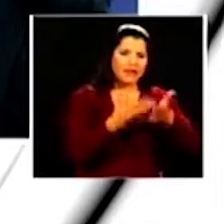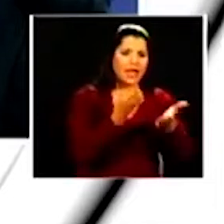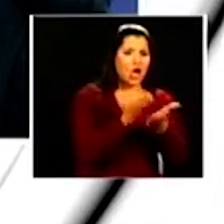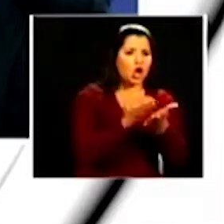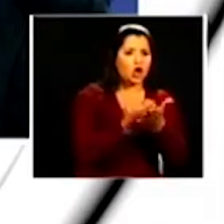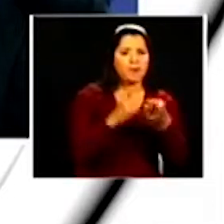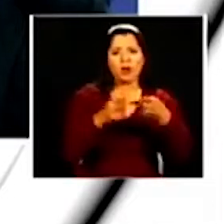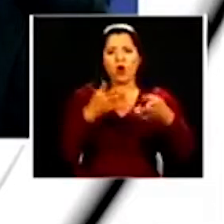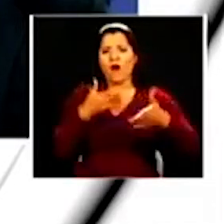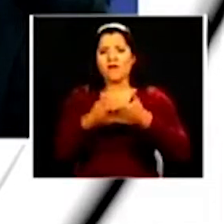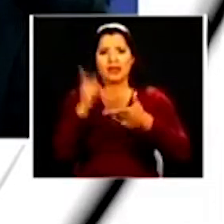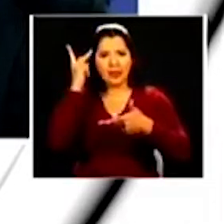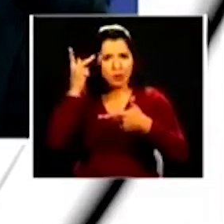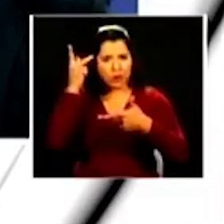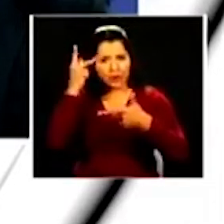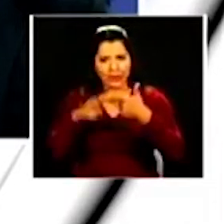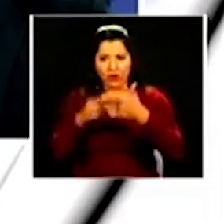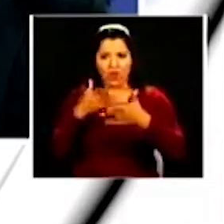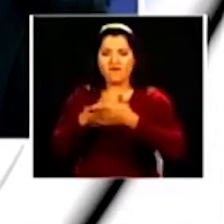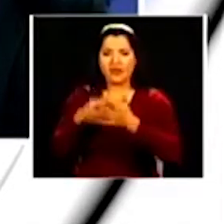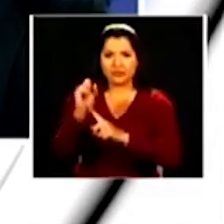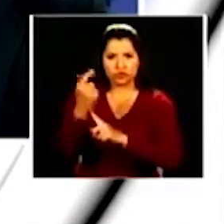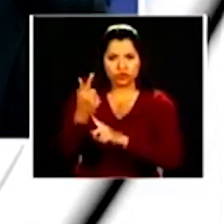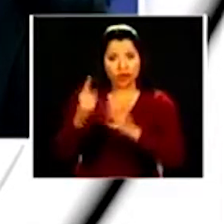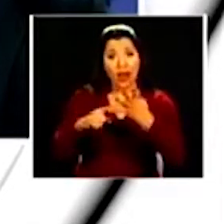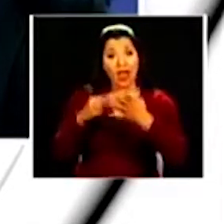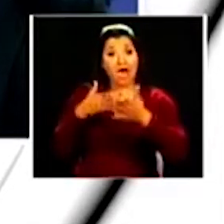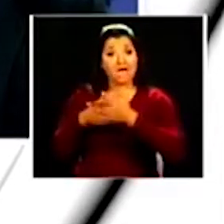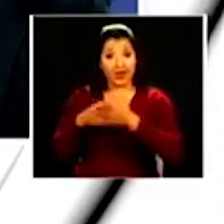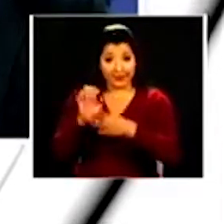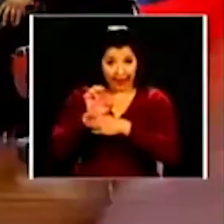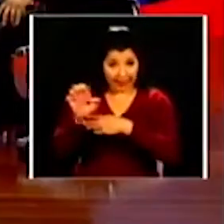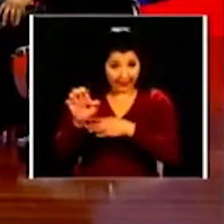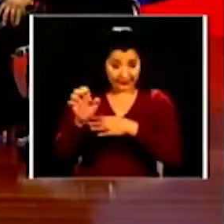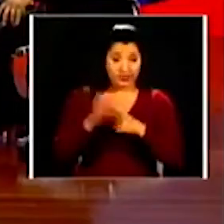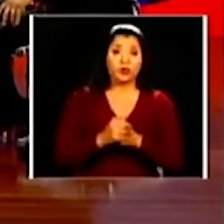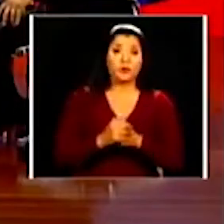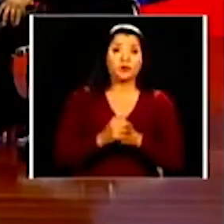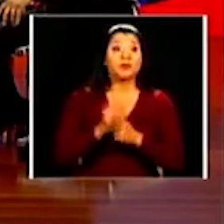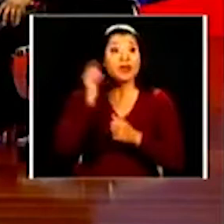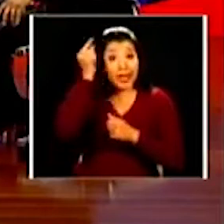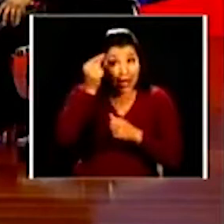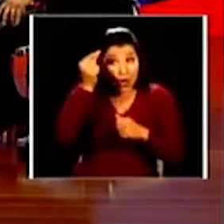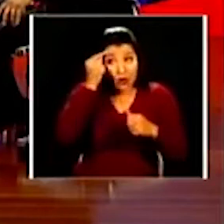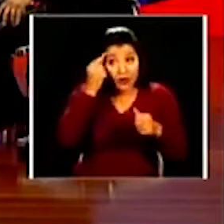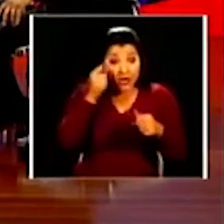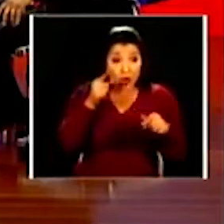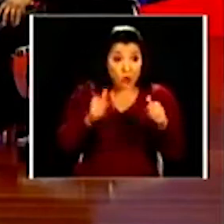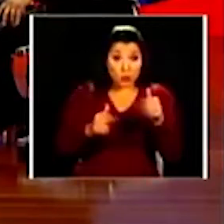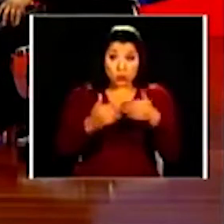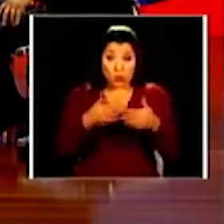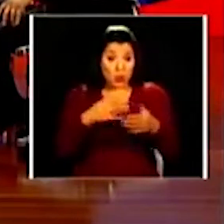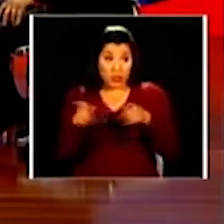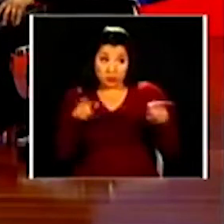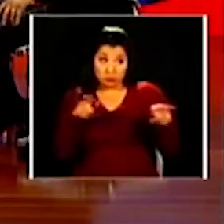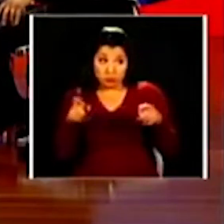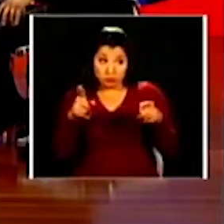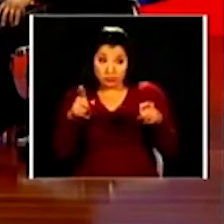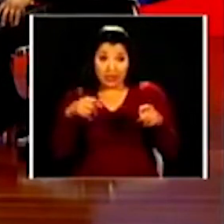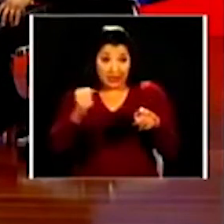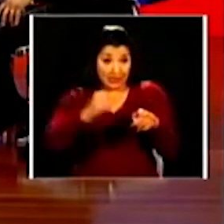impacta en lo social, en lo ético. En el gobierno que lideraría cualquiera de ustedes dos a partir del próximo 8 de